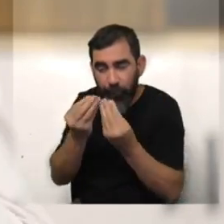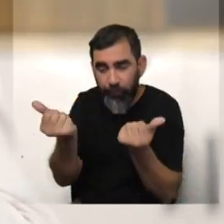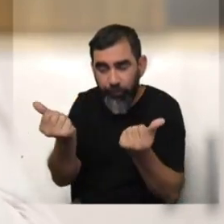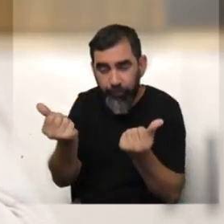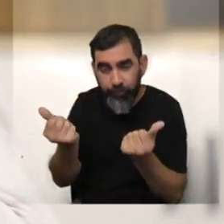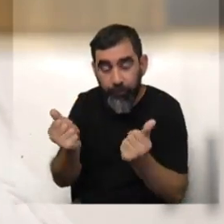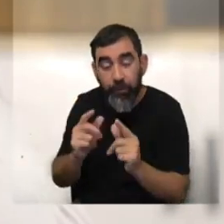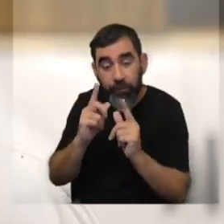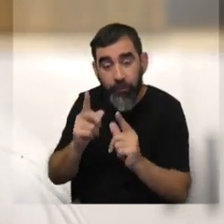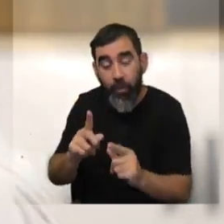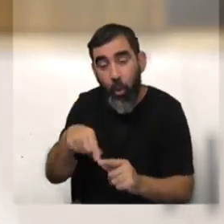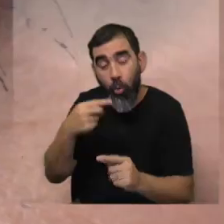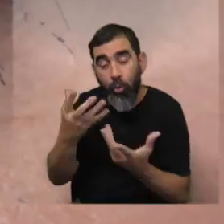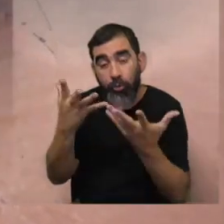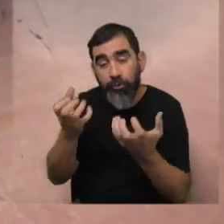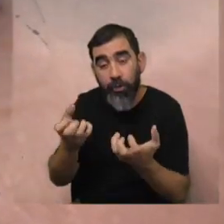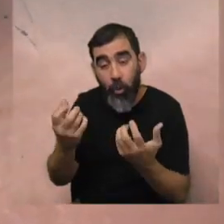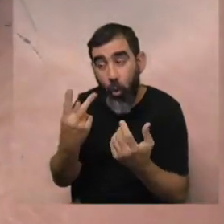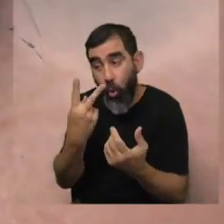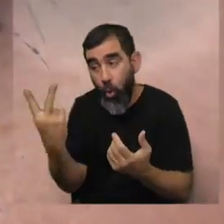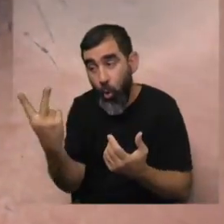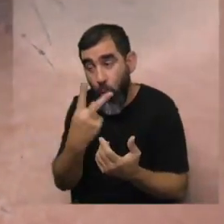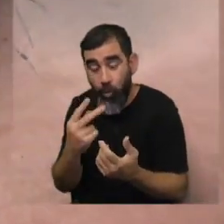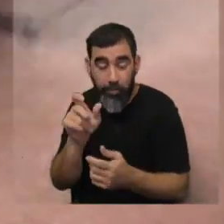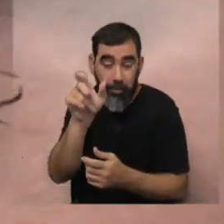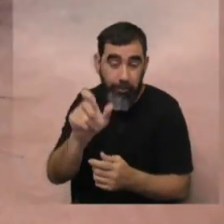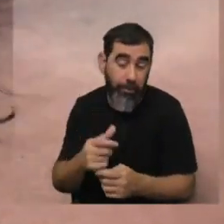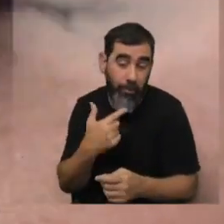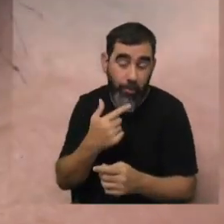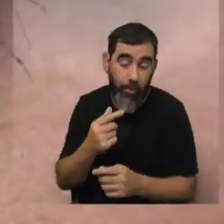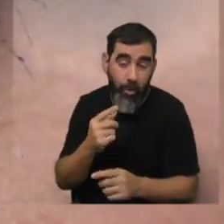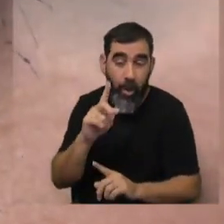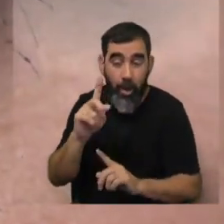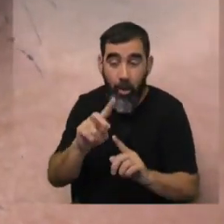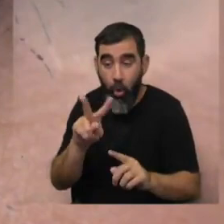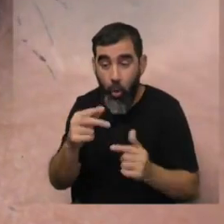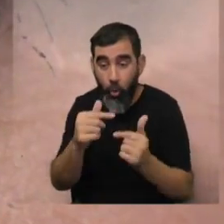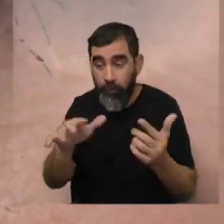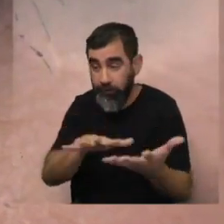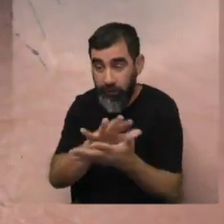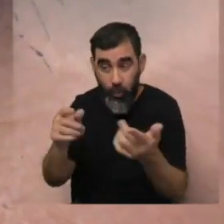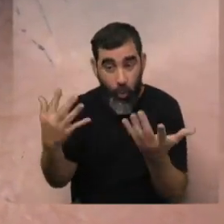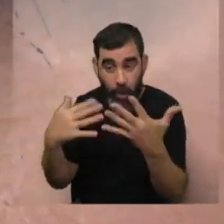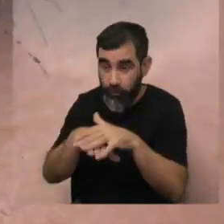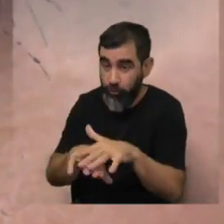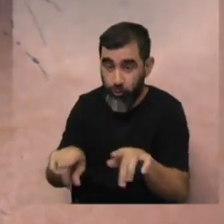también podemos tener el ojo seco mixto, que es aquella persona en cual se juntan las dos condiciones.